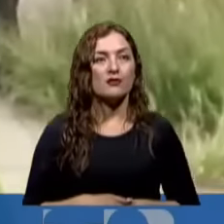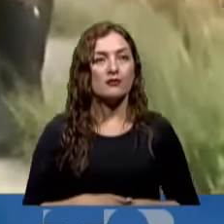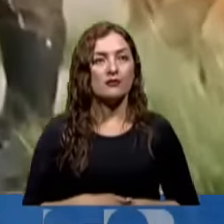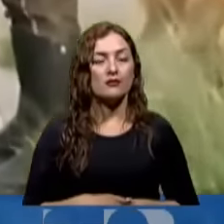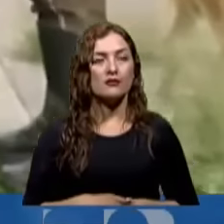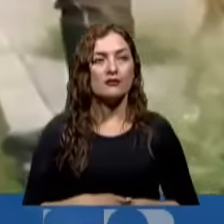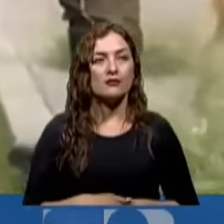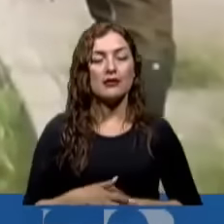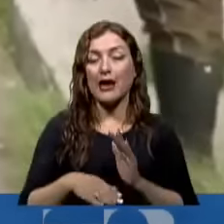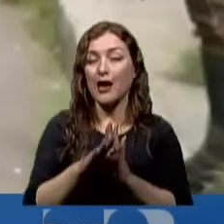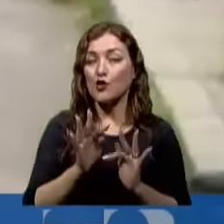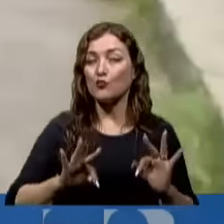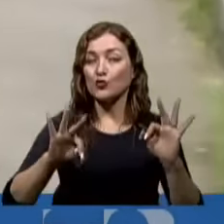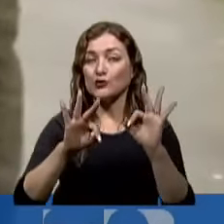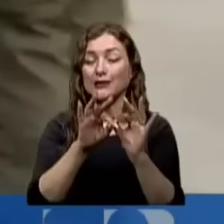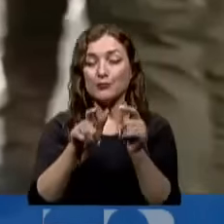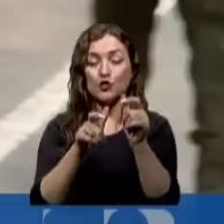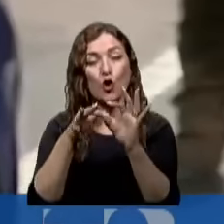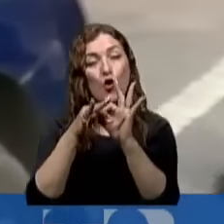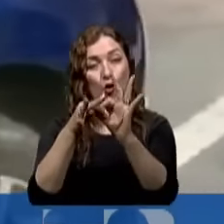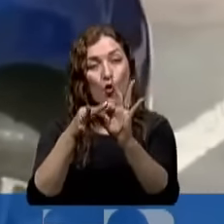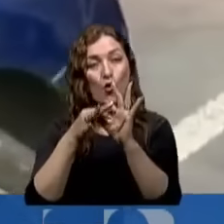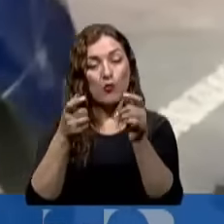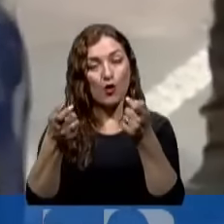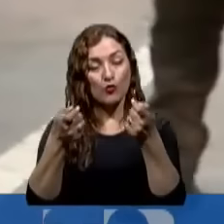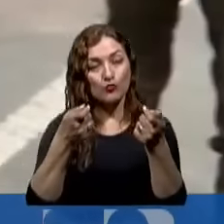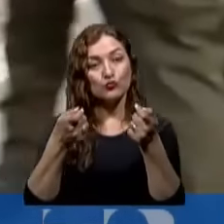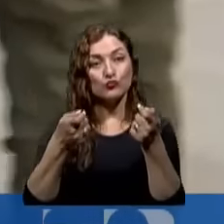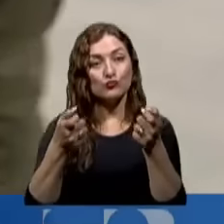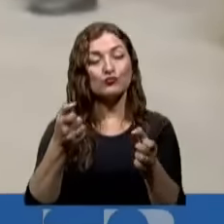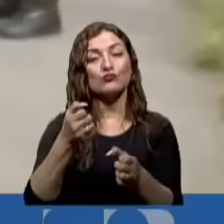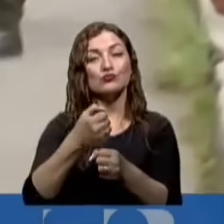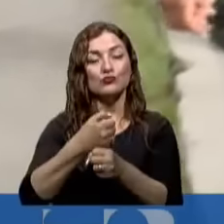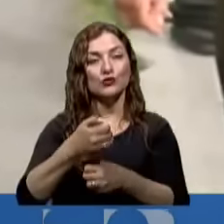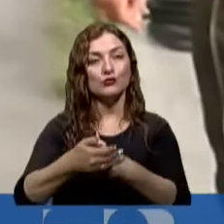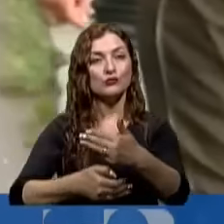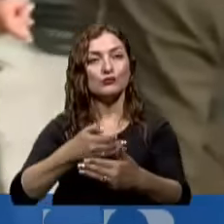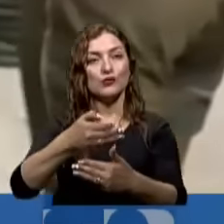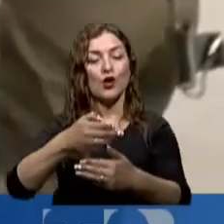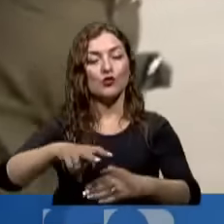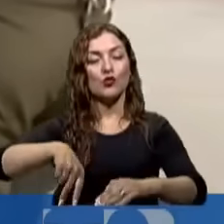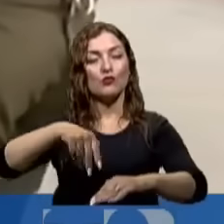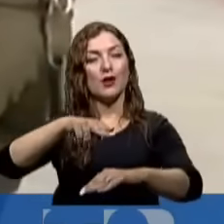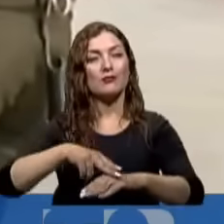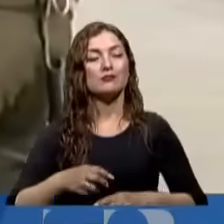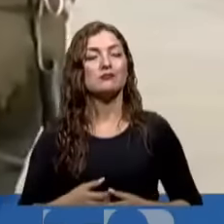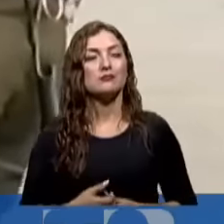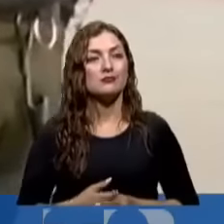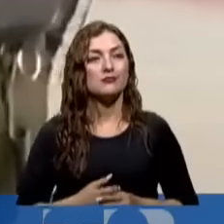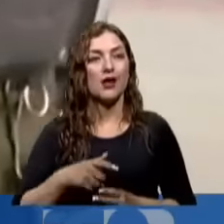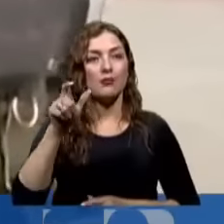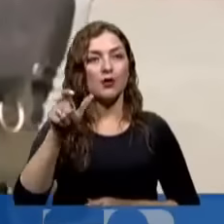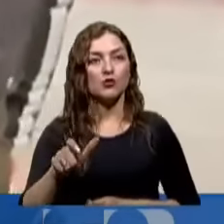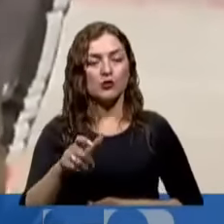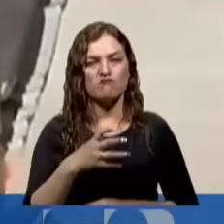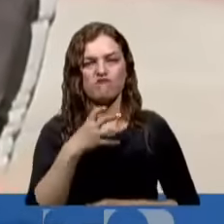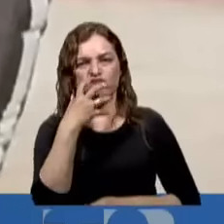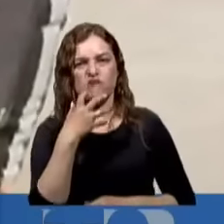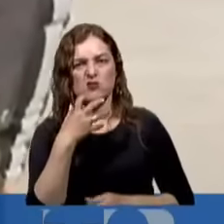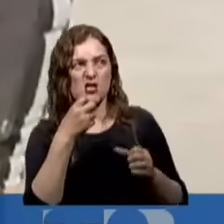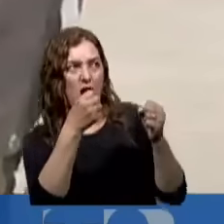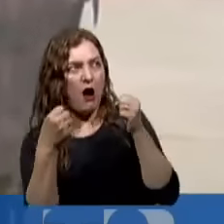¿no? Que los ciudadanos colaboren con los operativos. Ustedes están realizando el procedimiento normal en este caso y el ciudadano se está